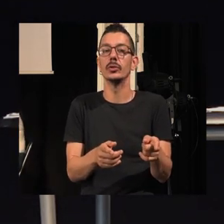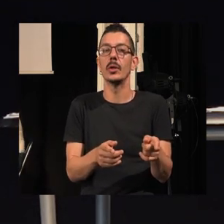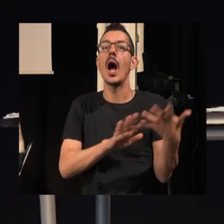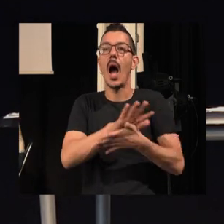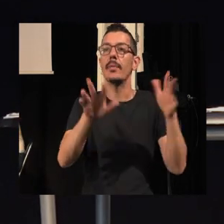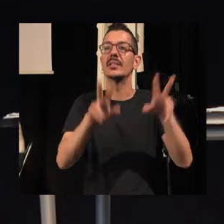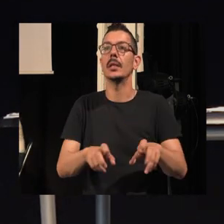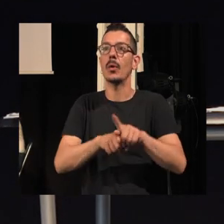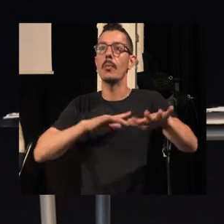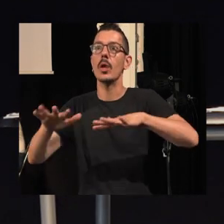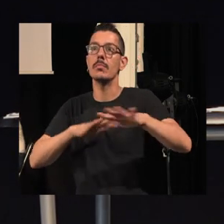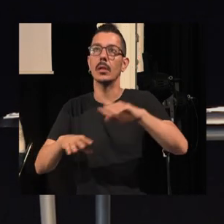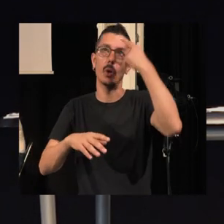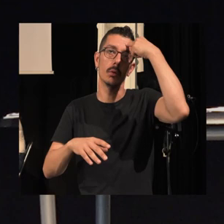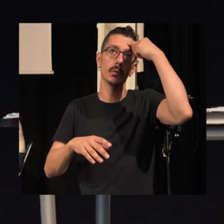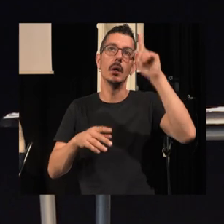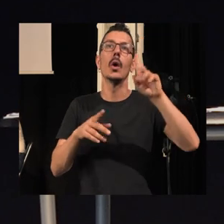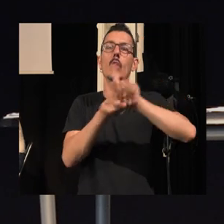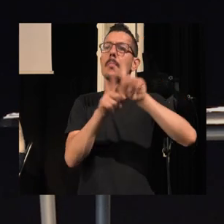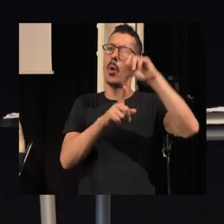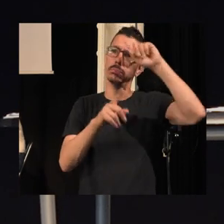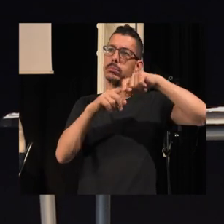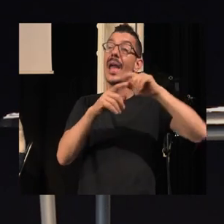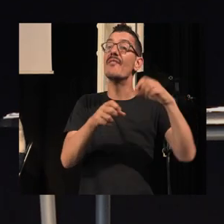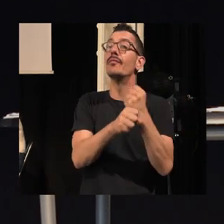movimiento, que operan en contextos